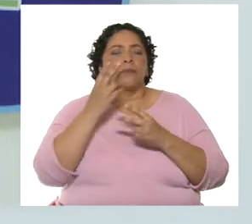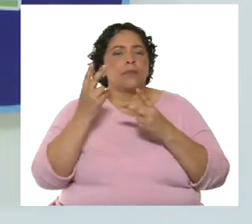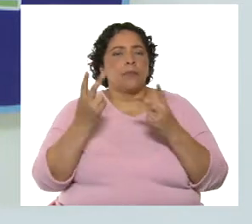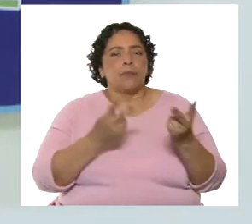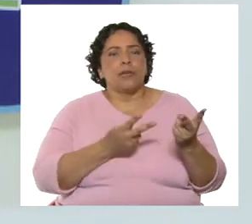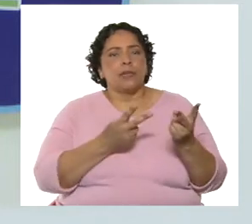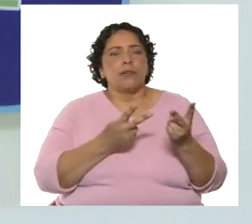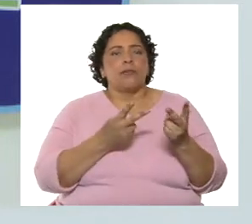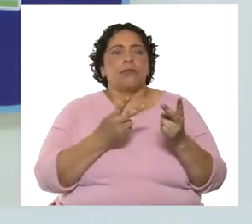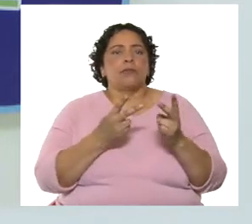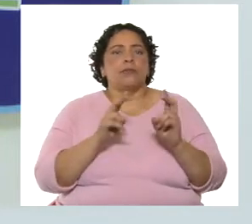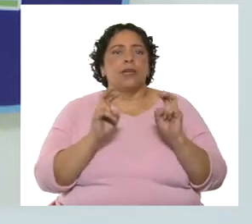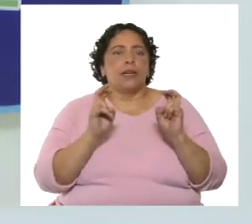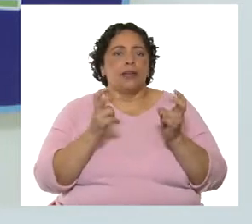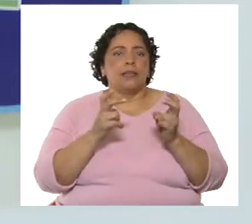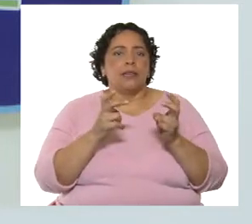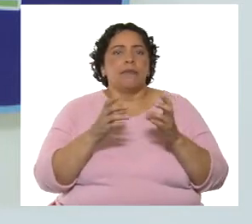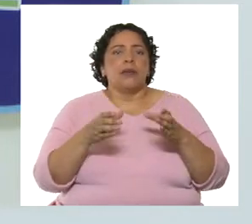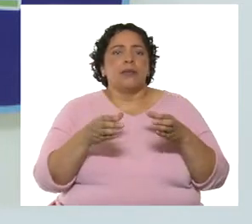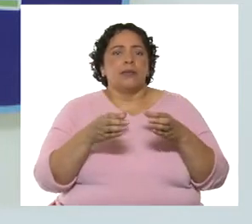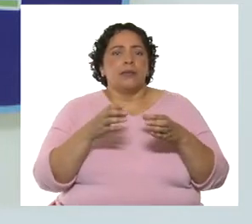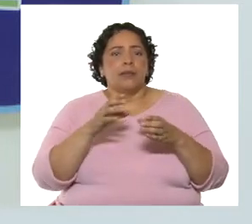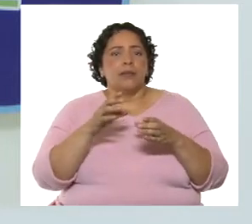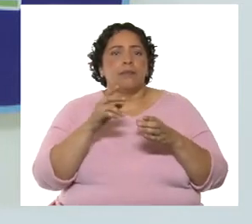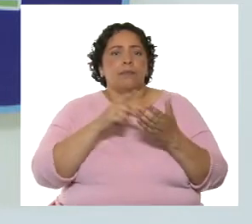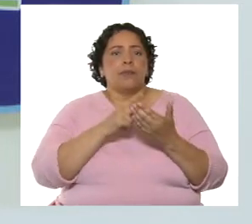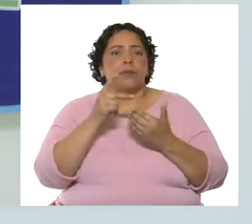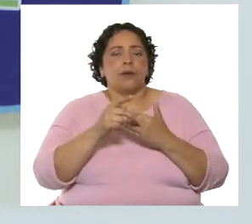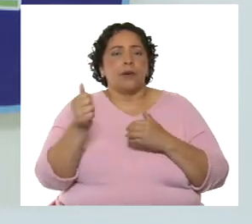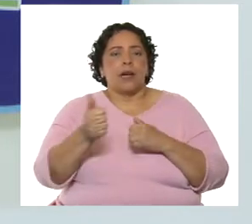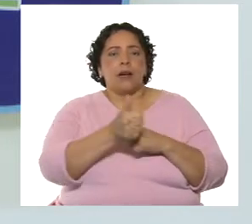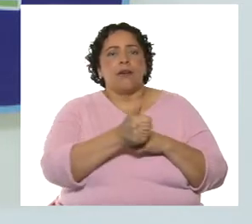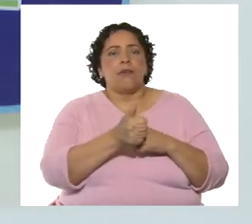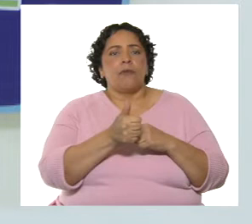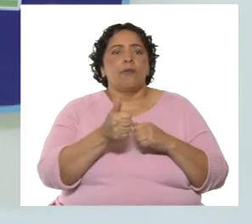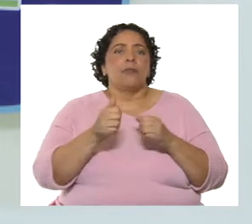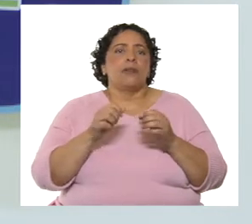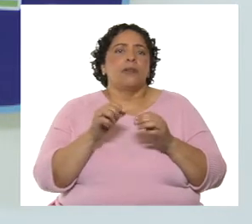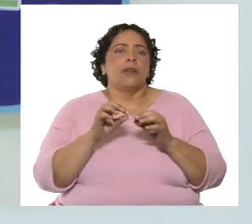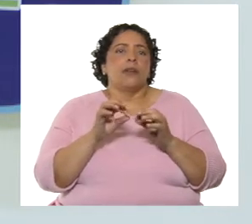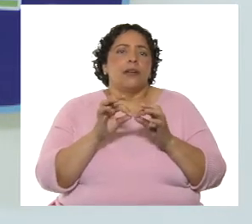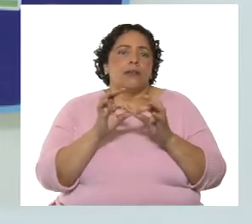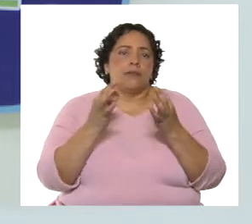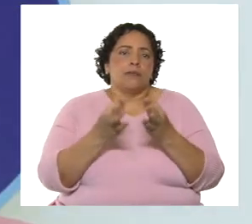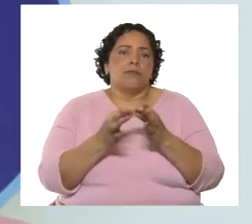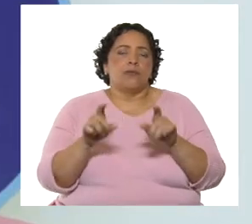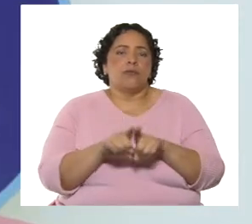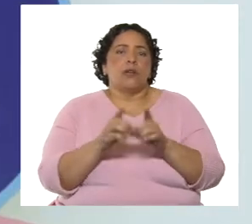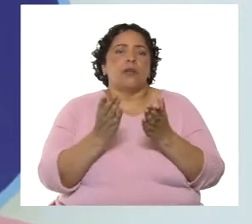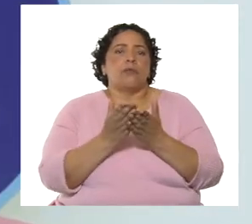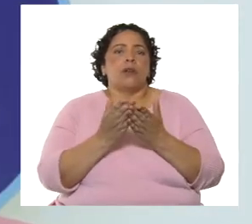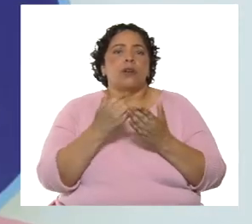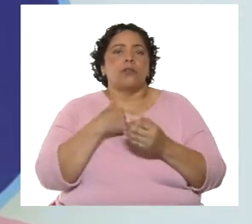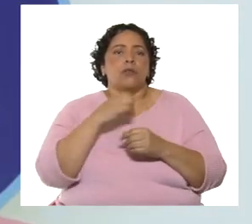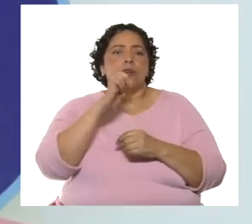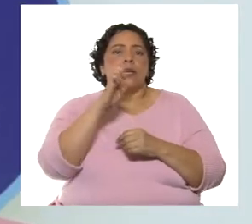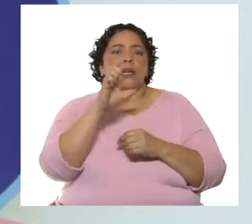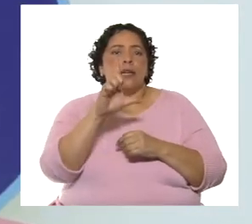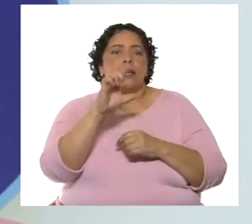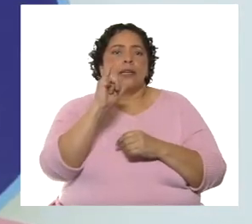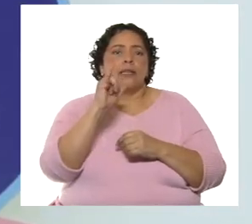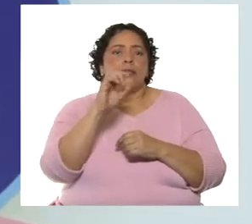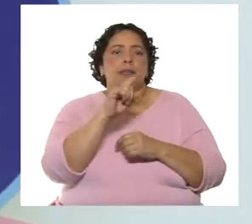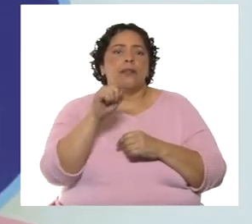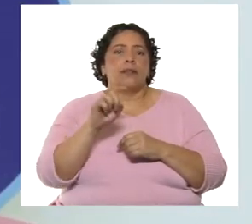Bienvenidos al segmento de educación especial de su programa Cada Familia Una Escuela. Soy la profesora Elisetti de